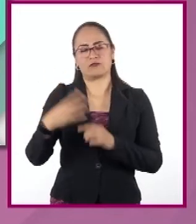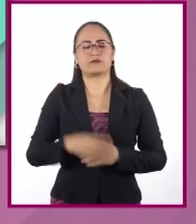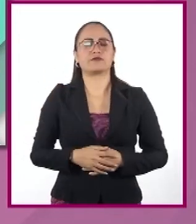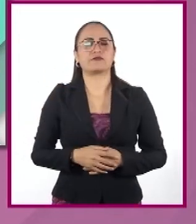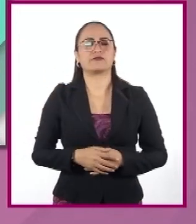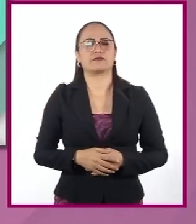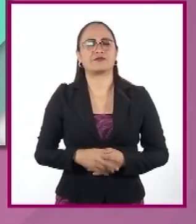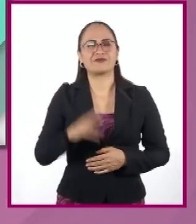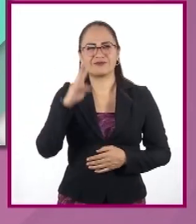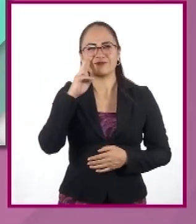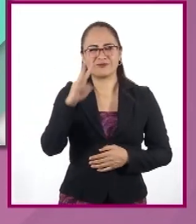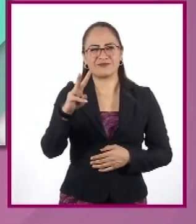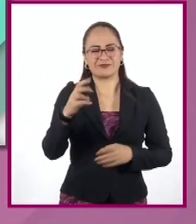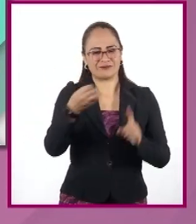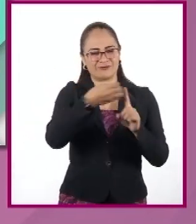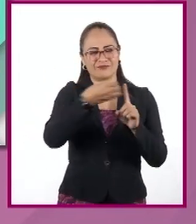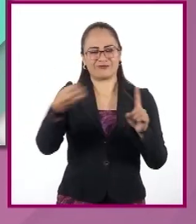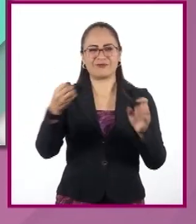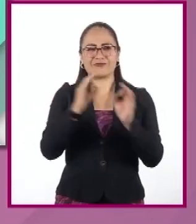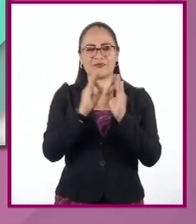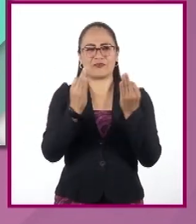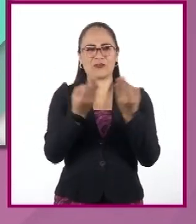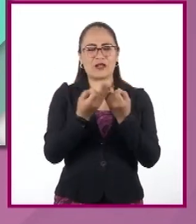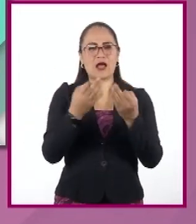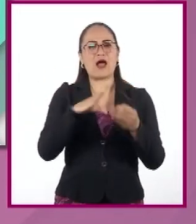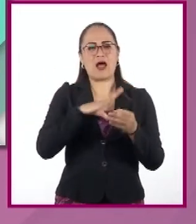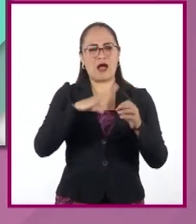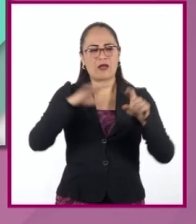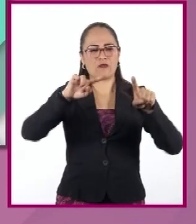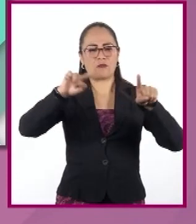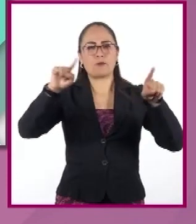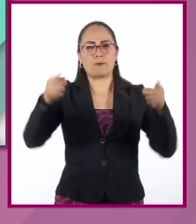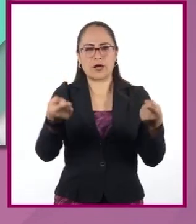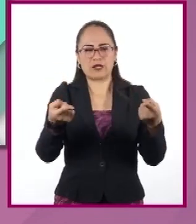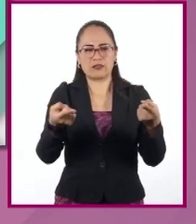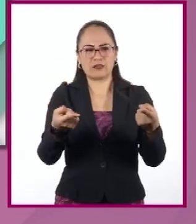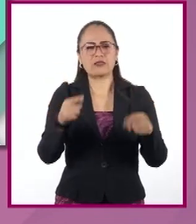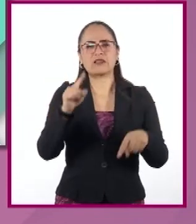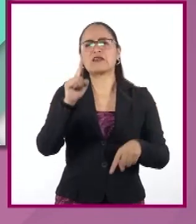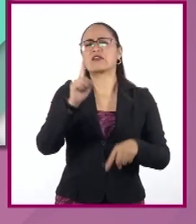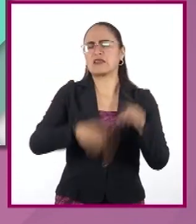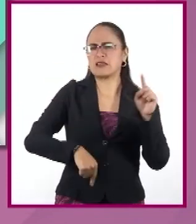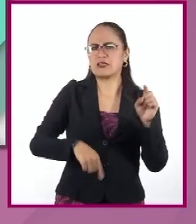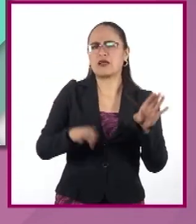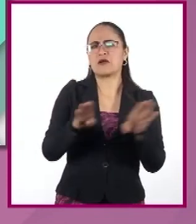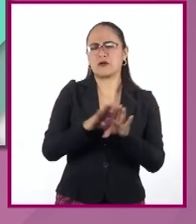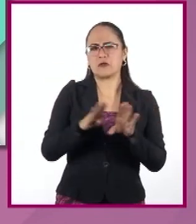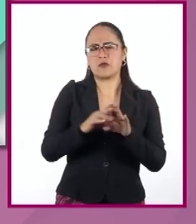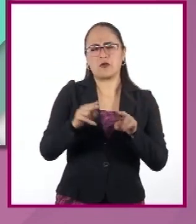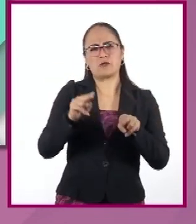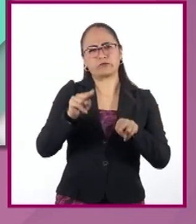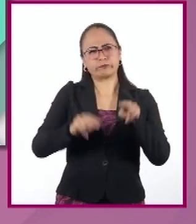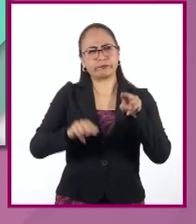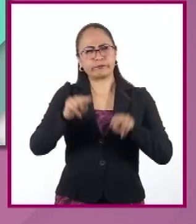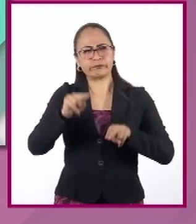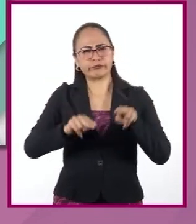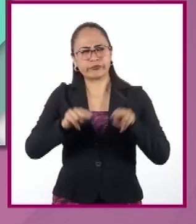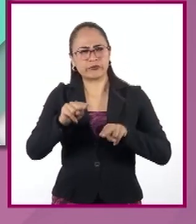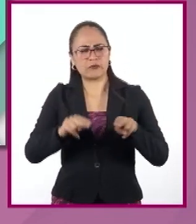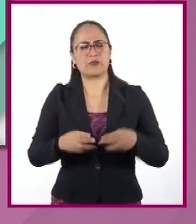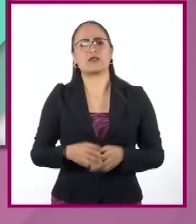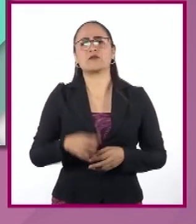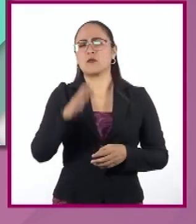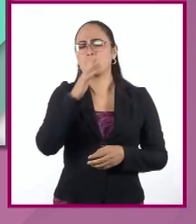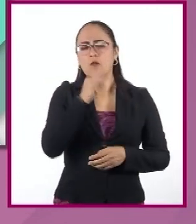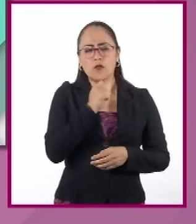Observemos que en la ecuación se encuentra un paréntesis. Para eliminarlo, aplicamos la jerarquía de operaciones. Y como no